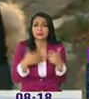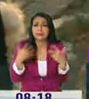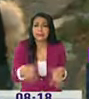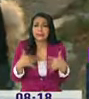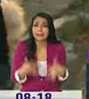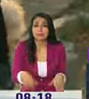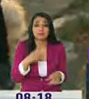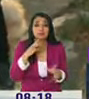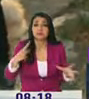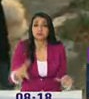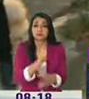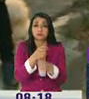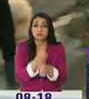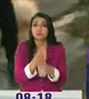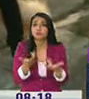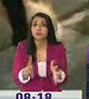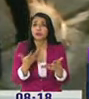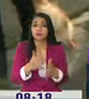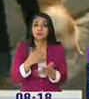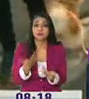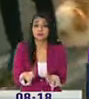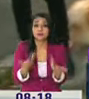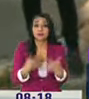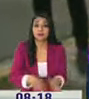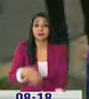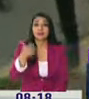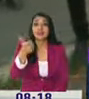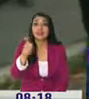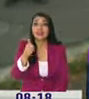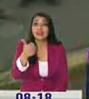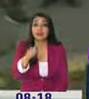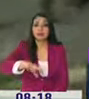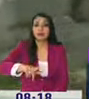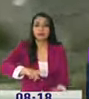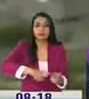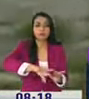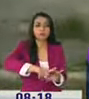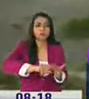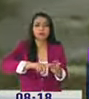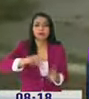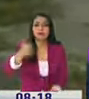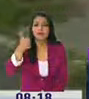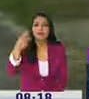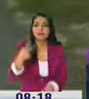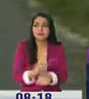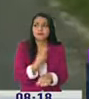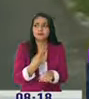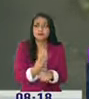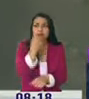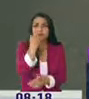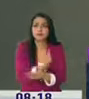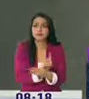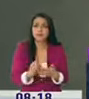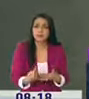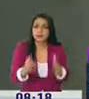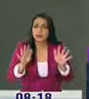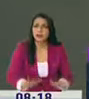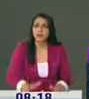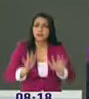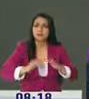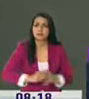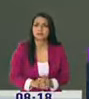de inseguridad, Robert. Más de 10 pues robos se registran aquí a la semana, me estaban comentando los vecinos.